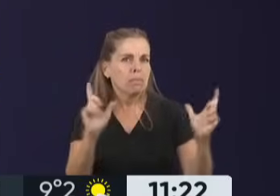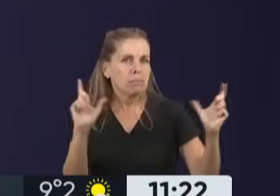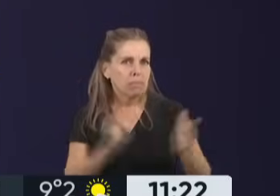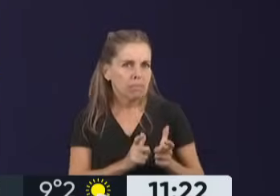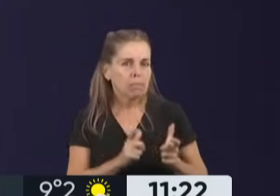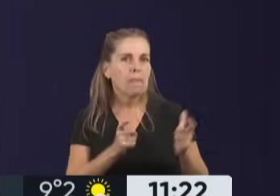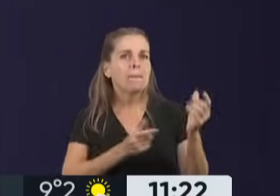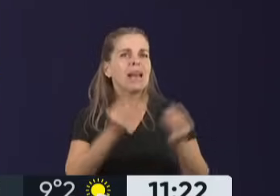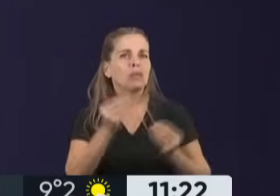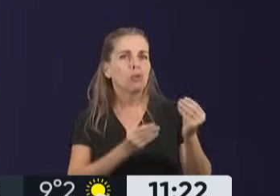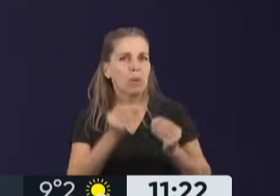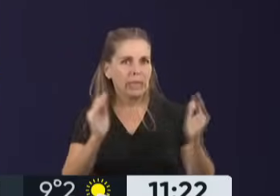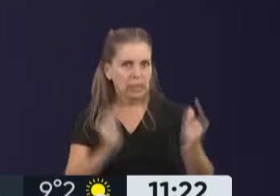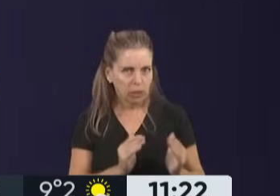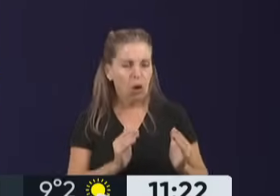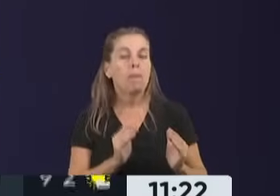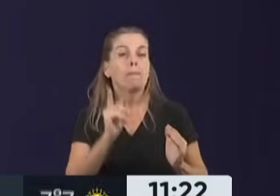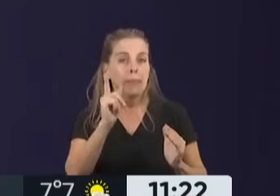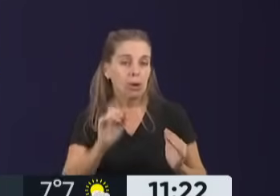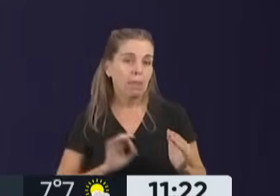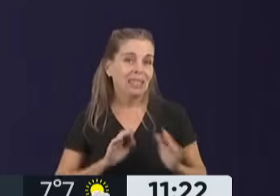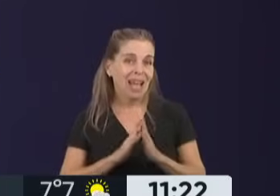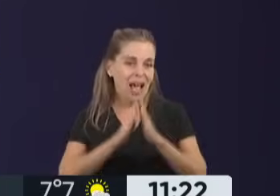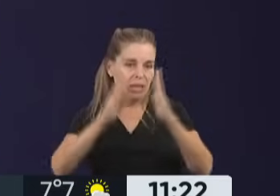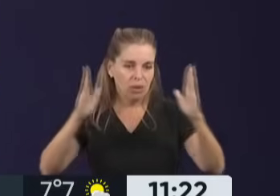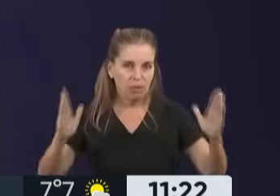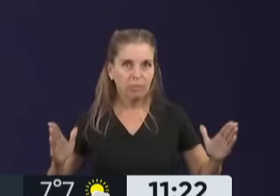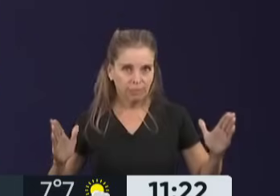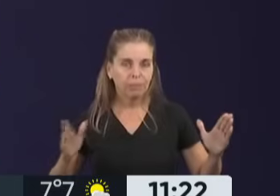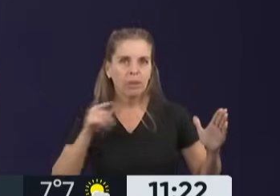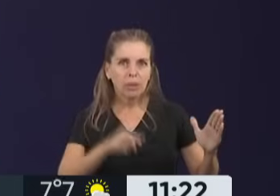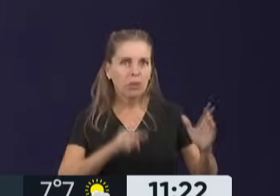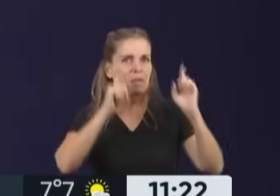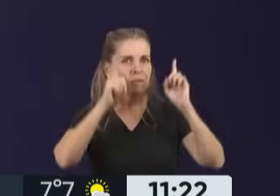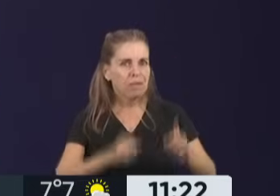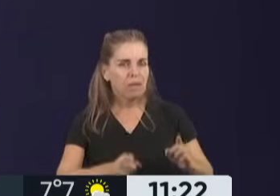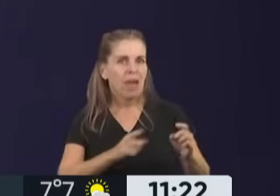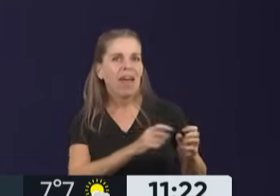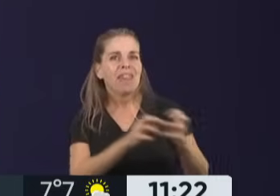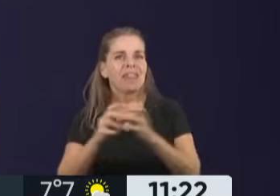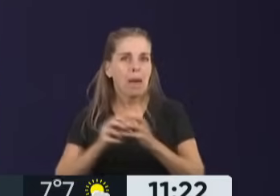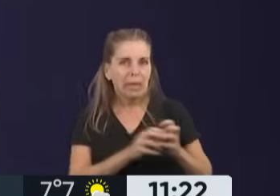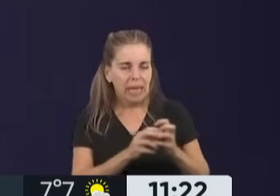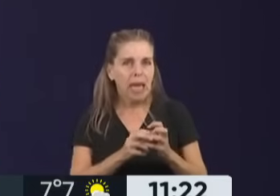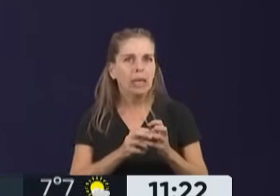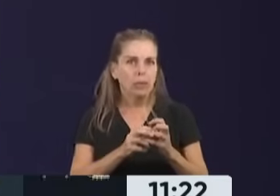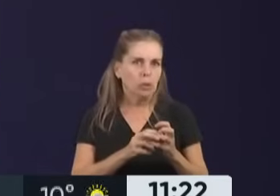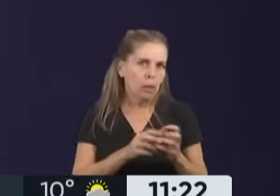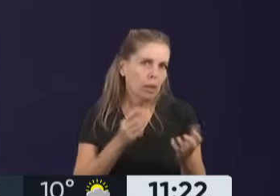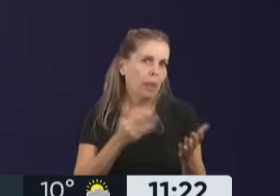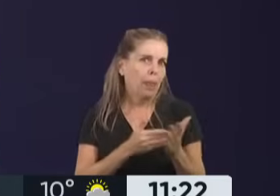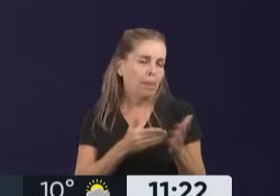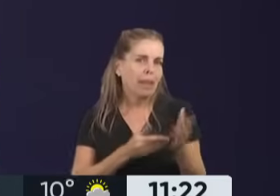un cronograma, el año es largo y esto se va a seguir discutiendo en las próximas necesidades de partidas